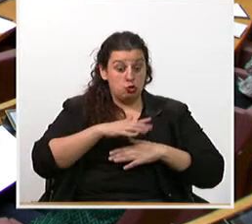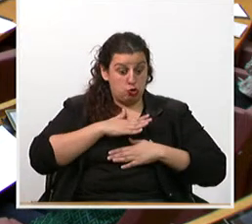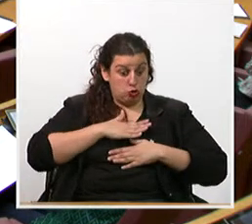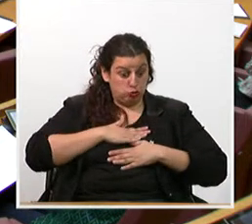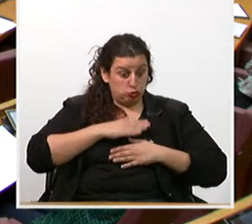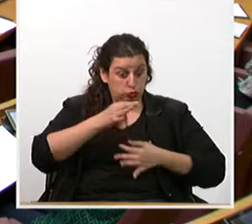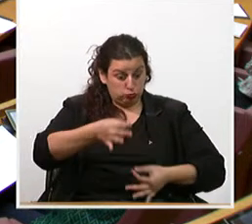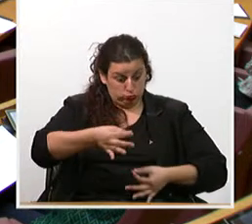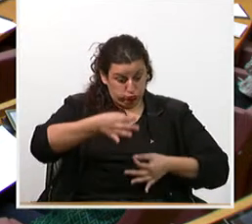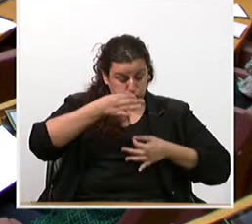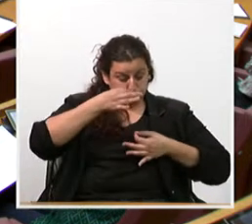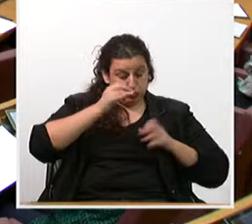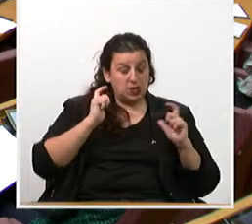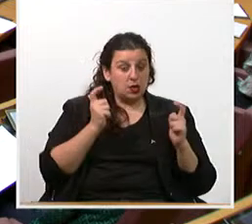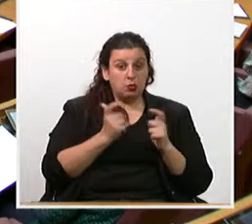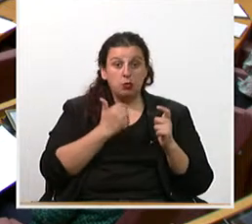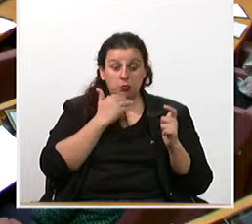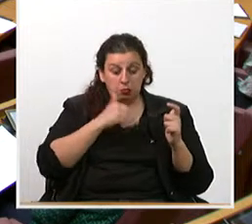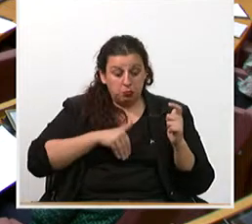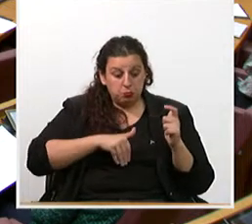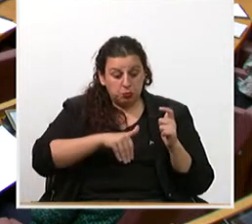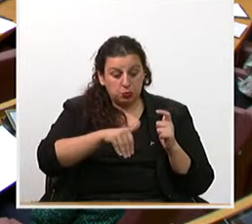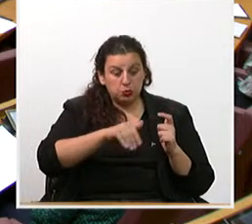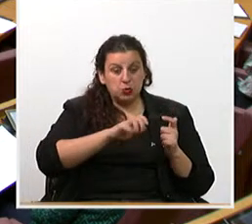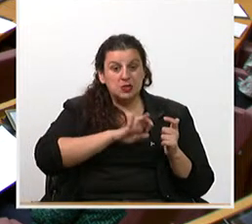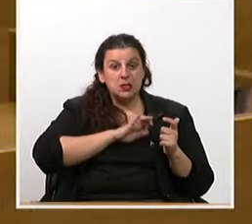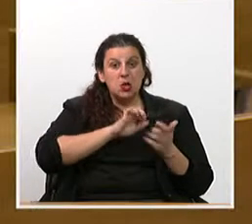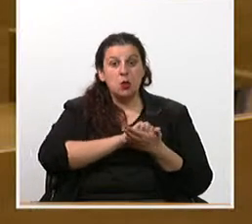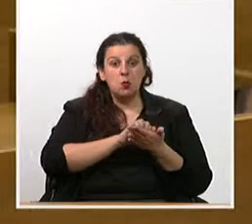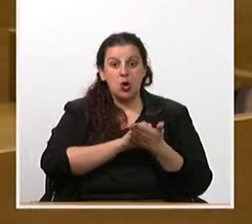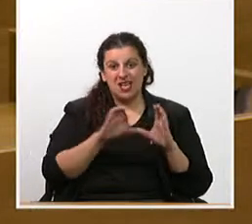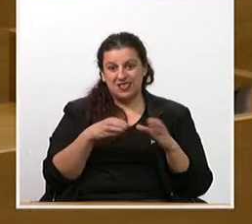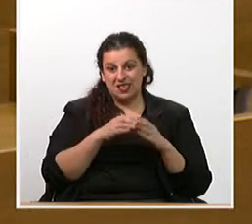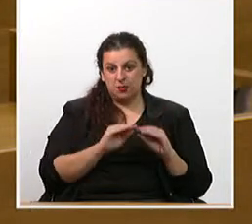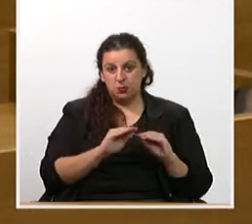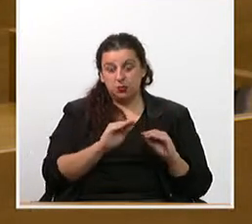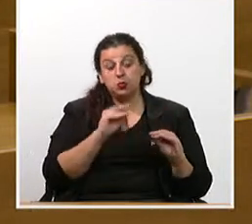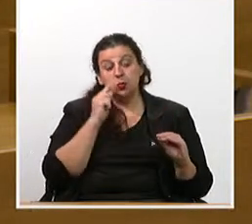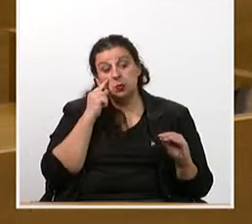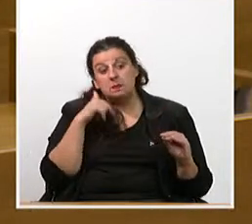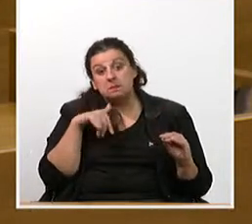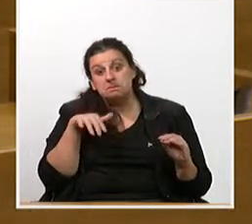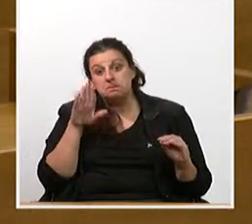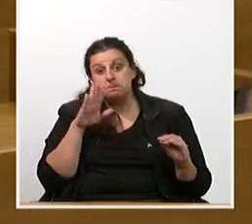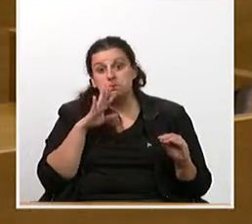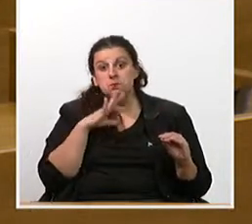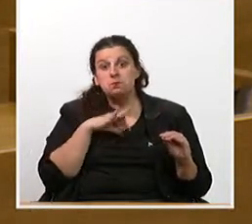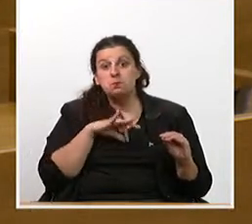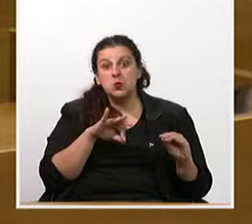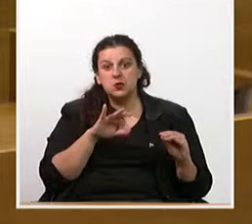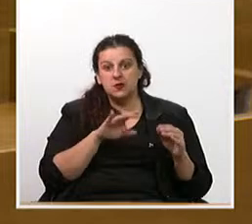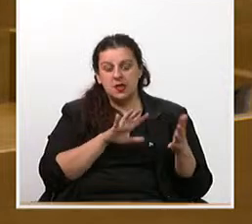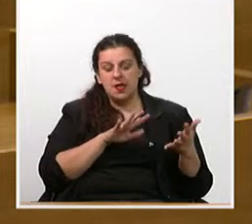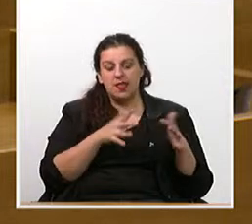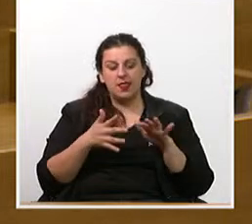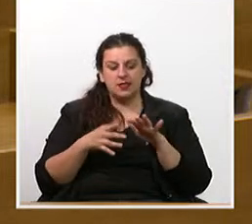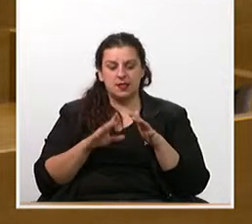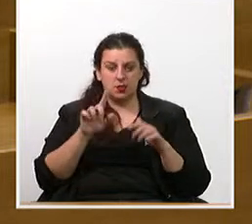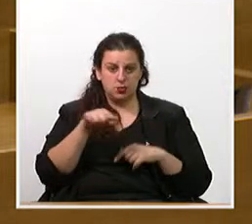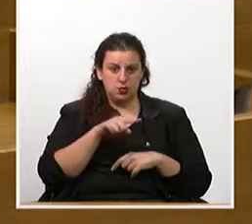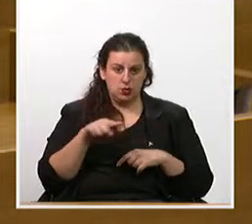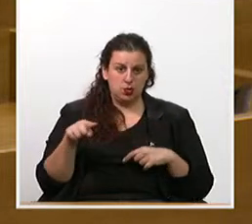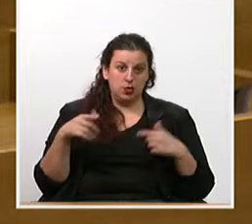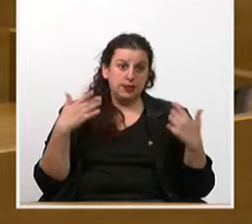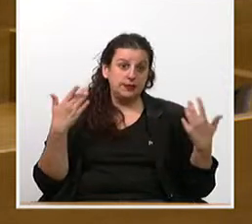una reunión Próximamente con el señor borras y su equipo y valoraremos las posibilidades de su desarrollo en